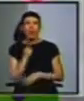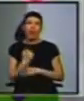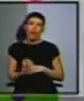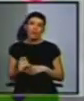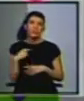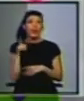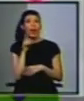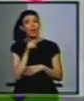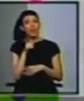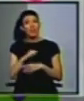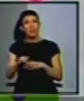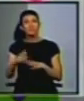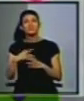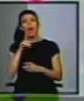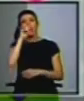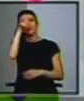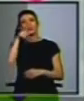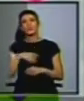costumbre.